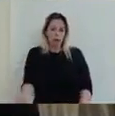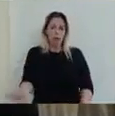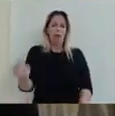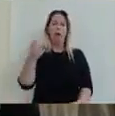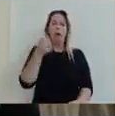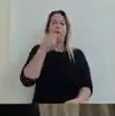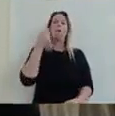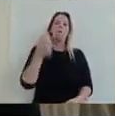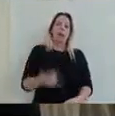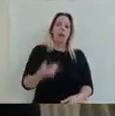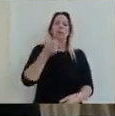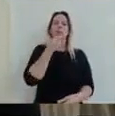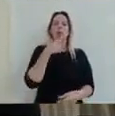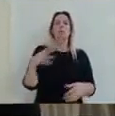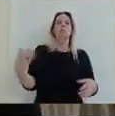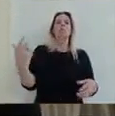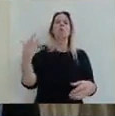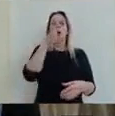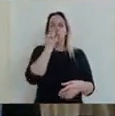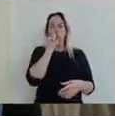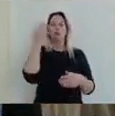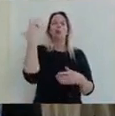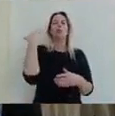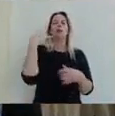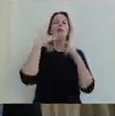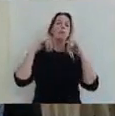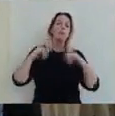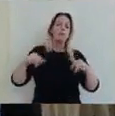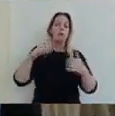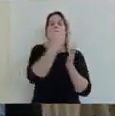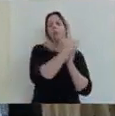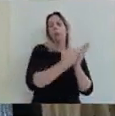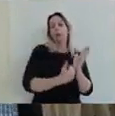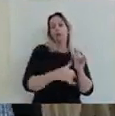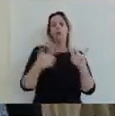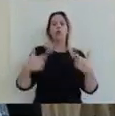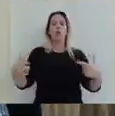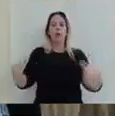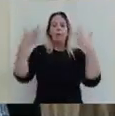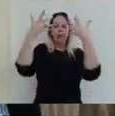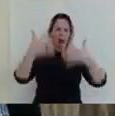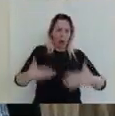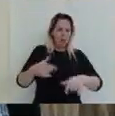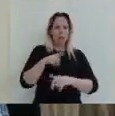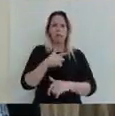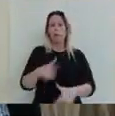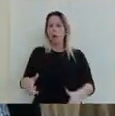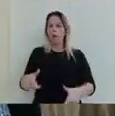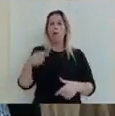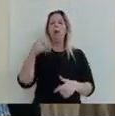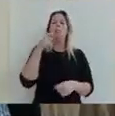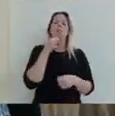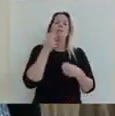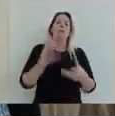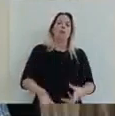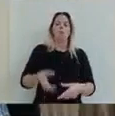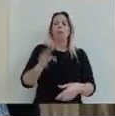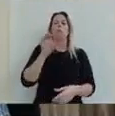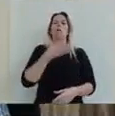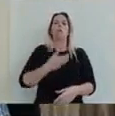la ayuda para seguir paliando y viendo cómo sigue esto, que realmente hasta ahora, en principio sería hasta el 24 de mayo, pero